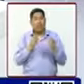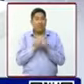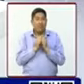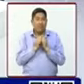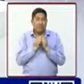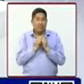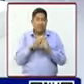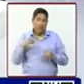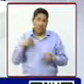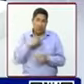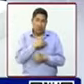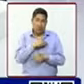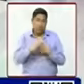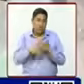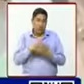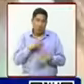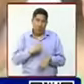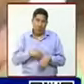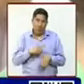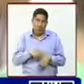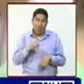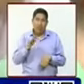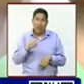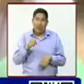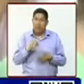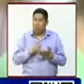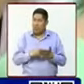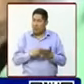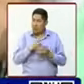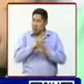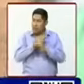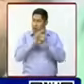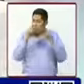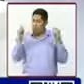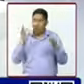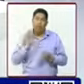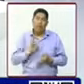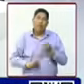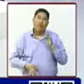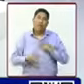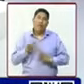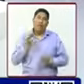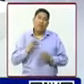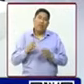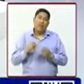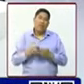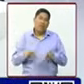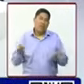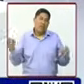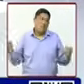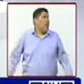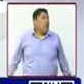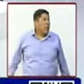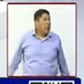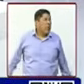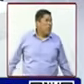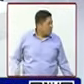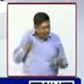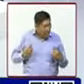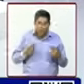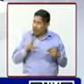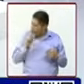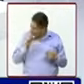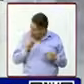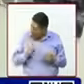estén con nosotros todo el tiempo, ¿no? Así es. Por eso en estas navidades, en estas fechas, no pierda el tiempo peleando, discutiendo, como algunos decían